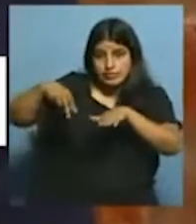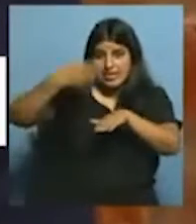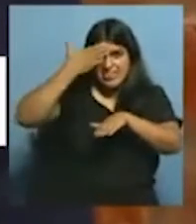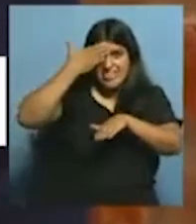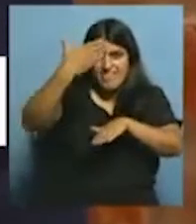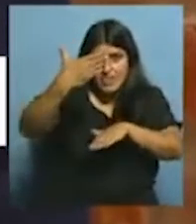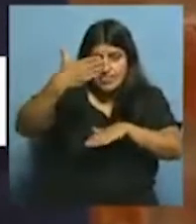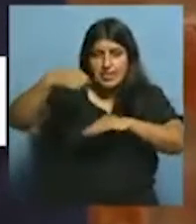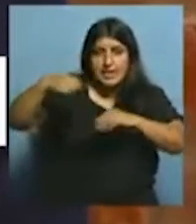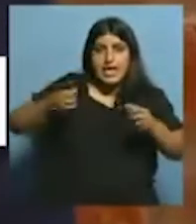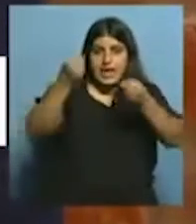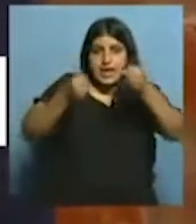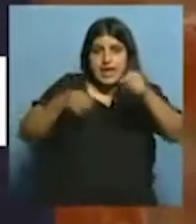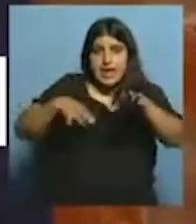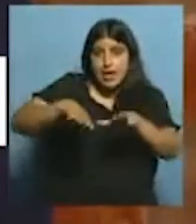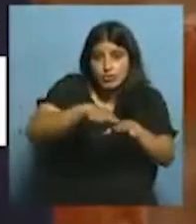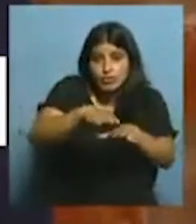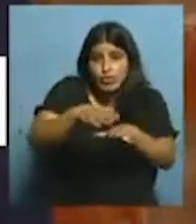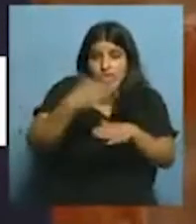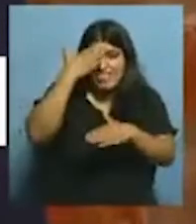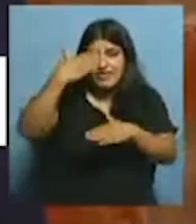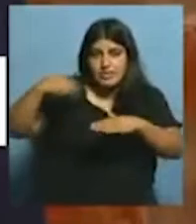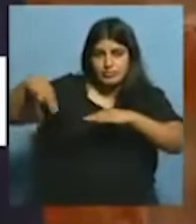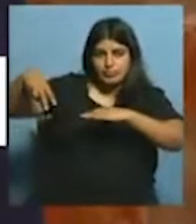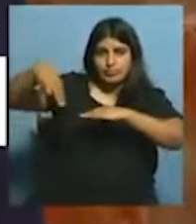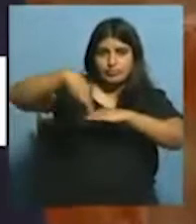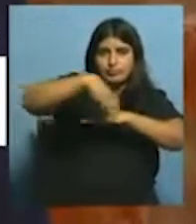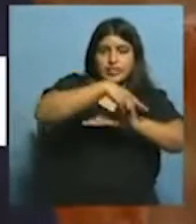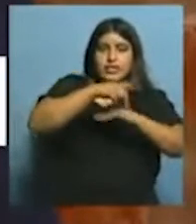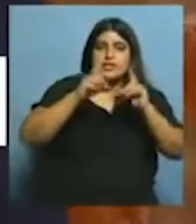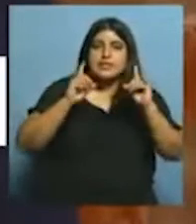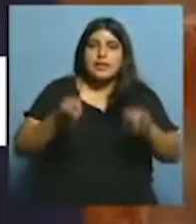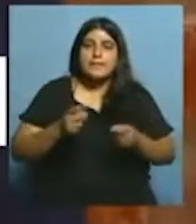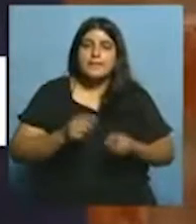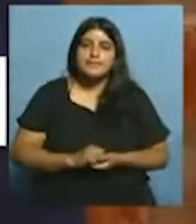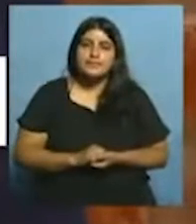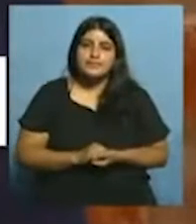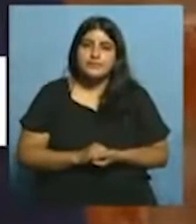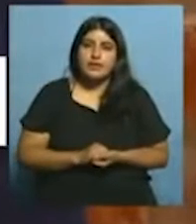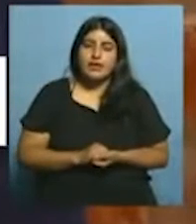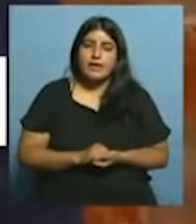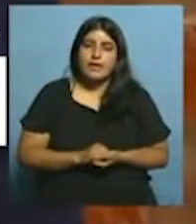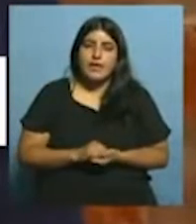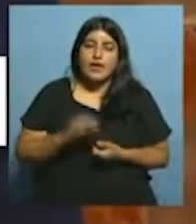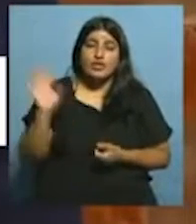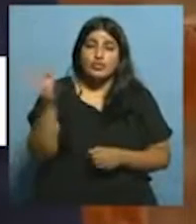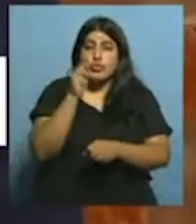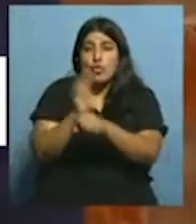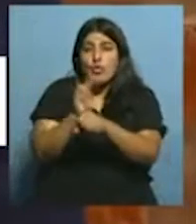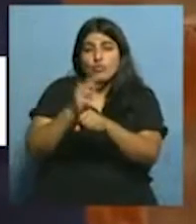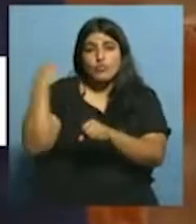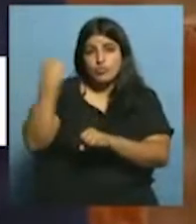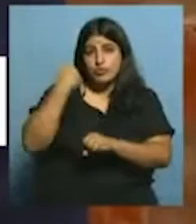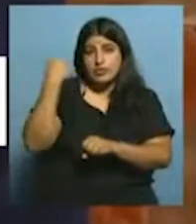de frente, no de espaldas. Que no pisen en el asfalto, por ejemplo. También, eso es vital. Lógicamente,